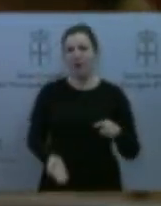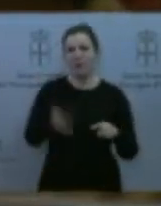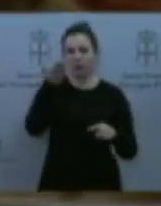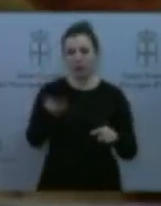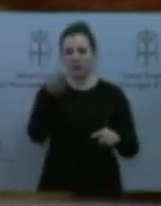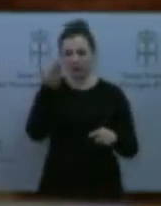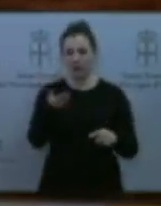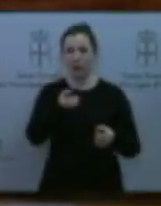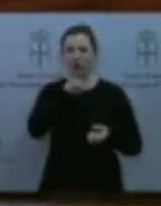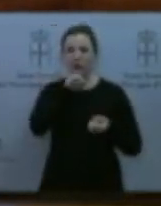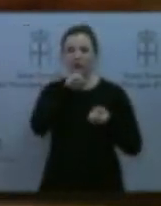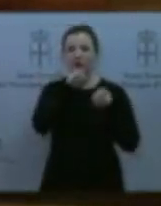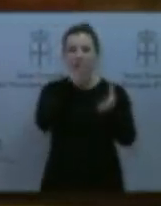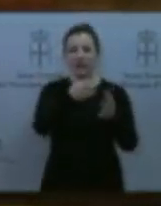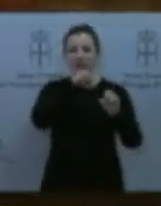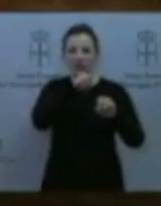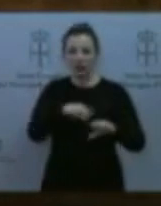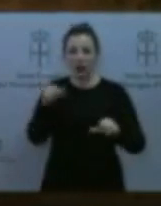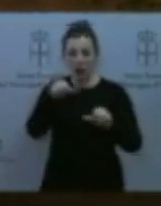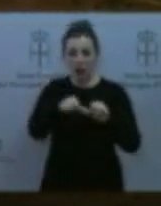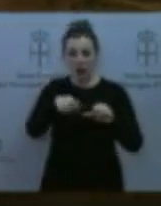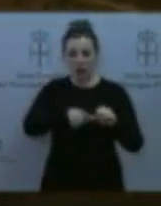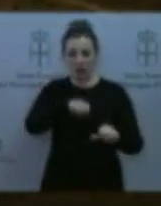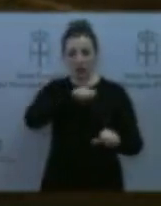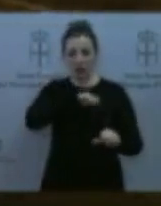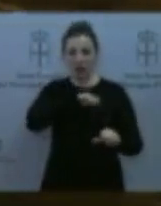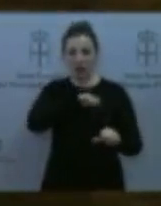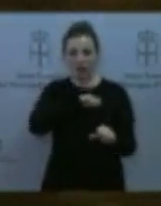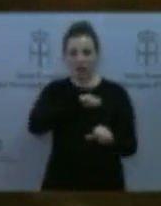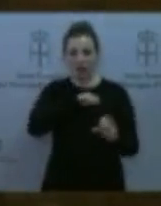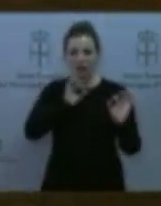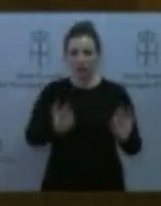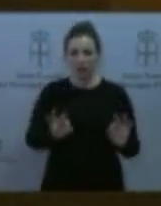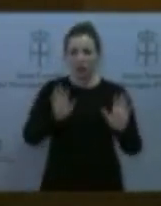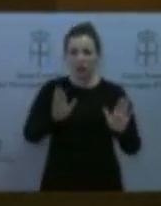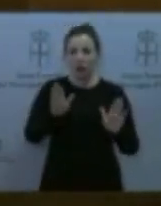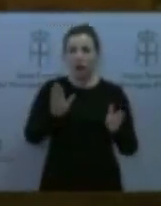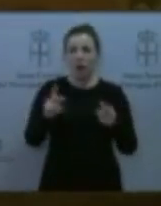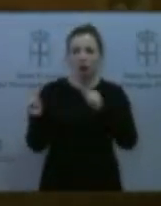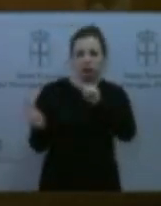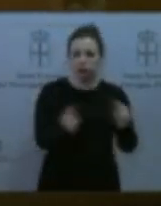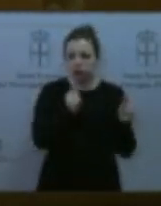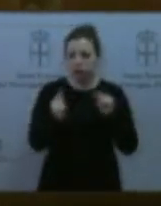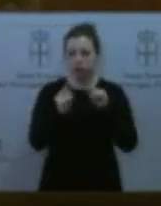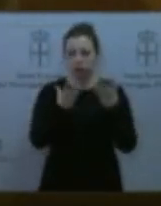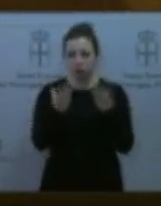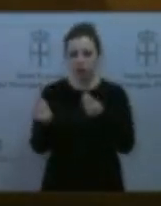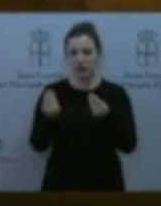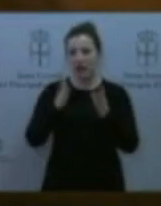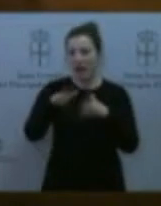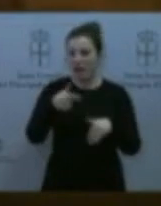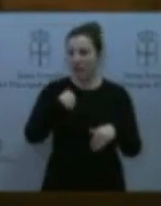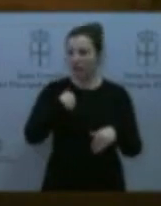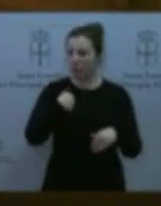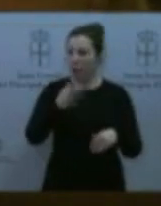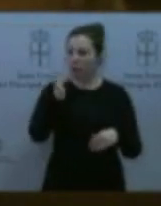nuestro país. Pero que, bueno, muchas discusiones, me quedo con la experiencia y las anécdotas. Y